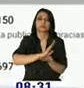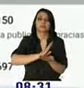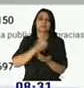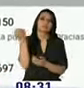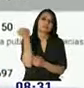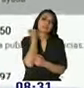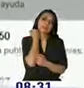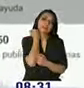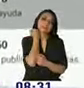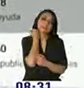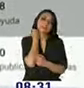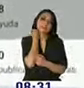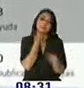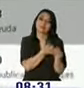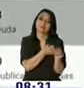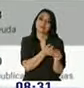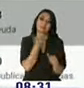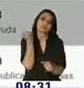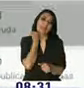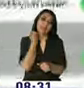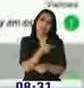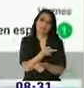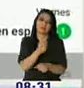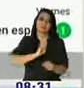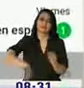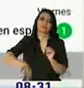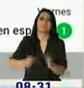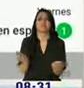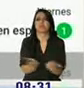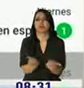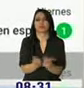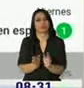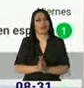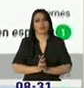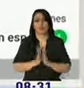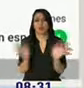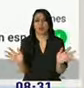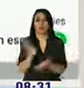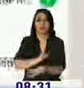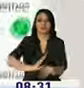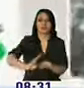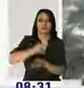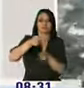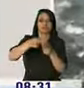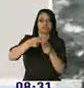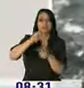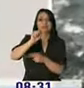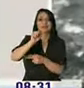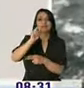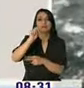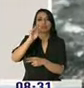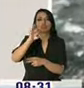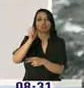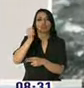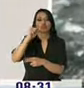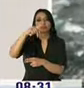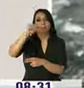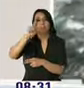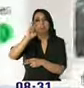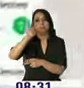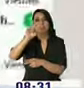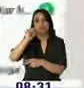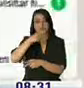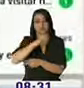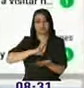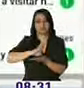Metropolitano, por favor, ayúdenos, un basurero general. El barrio es Santos Pamba. Miren cómo viven en Santos Pamba, por